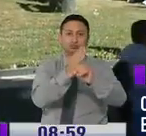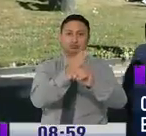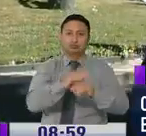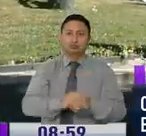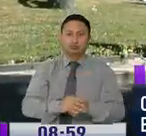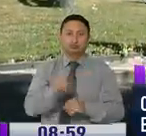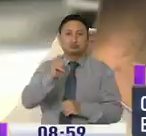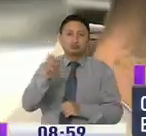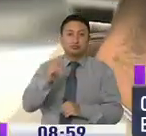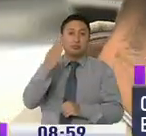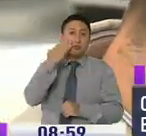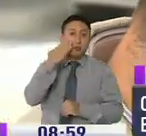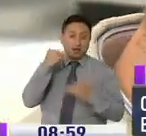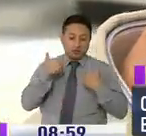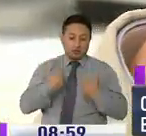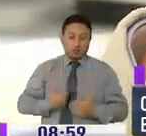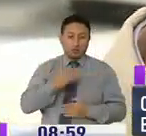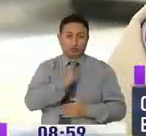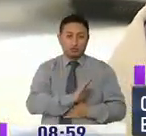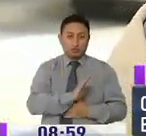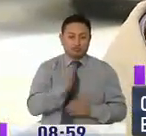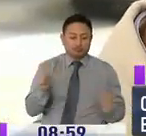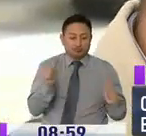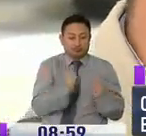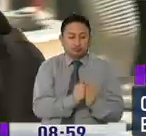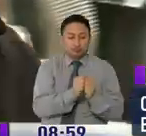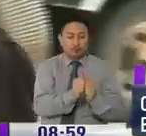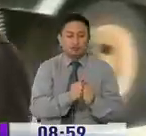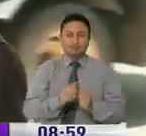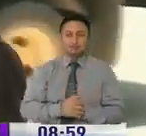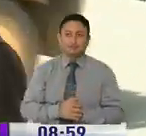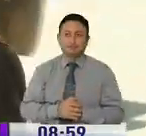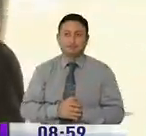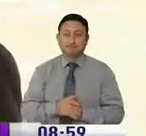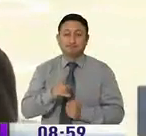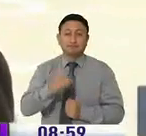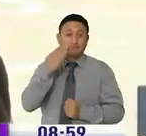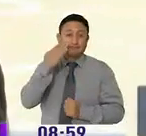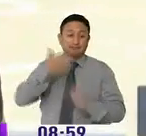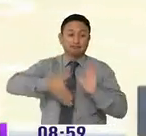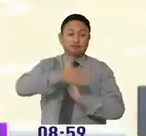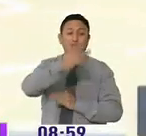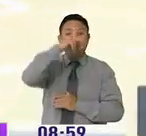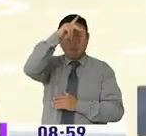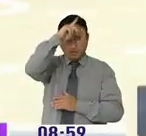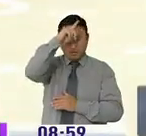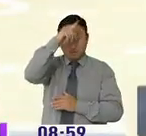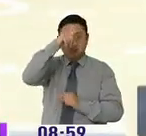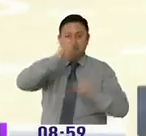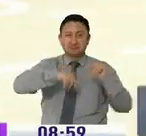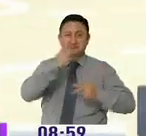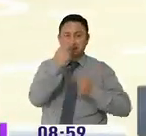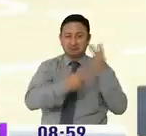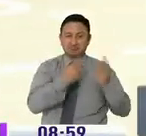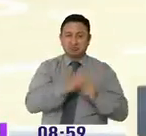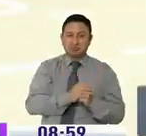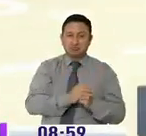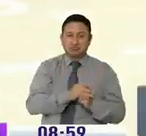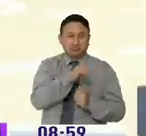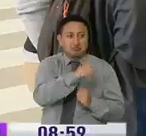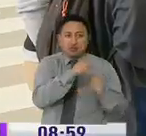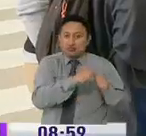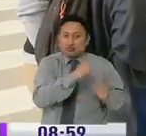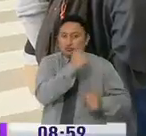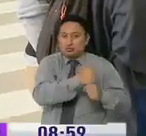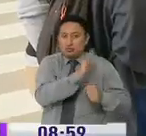imperiosa, tenía que venir por los restos de su progenitora. Iba para Perú a visitar a unos amigos y iba a estar por